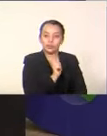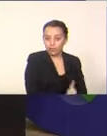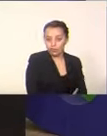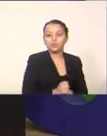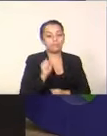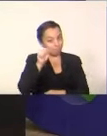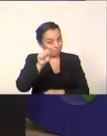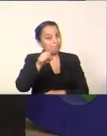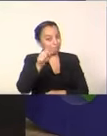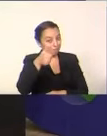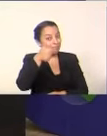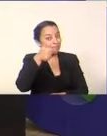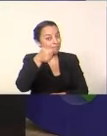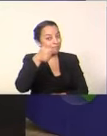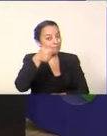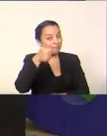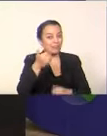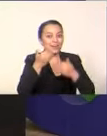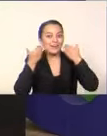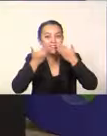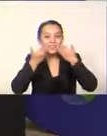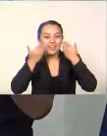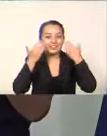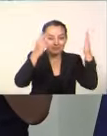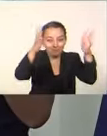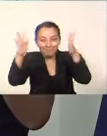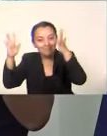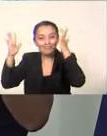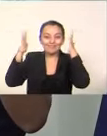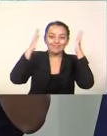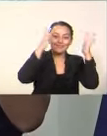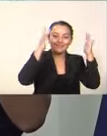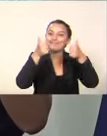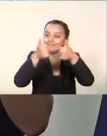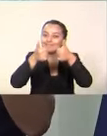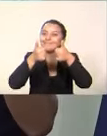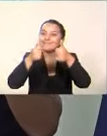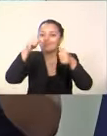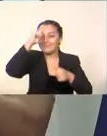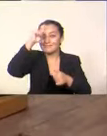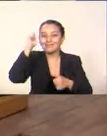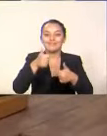mucho. Muchas gracias. También los felicitamos a todos ustedes con todo el trabajo que ustedes han hecho. Lo han hecho muy bien.